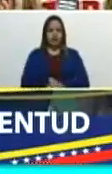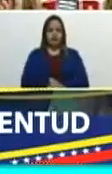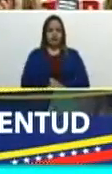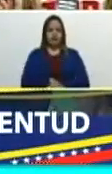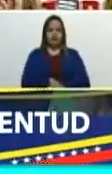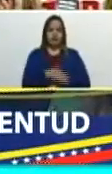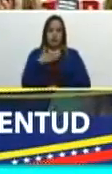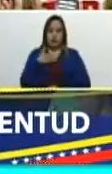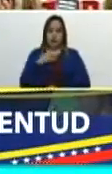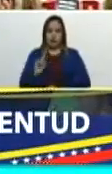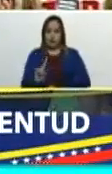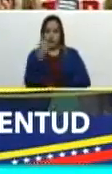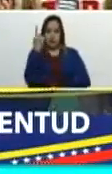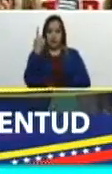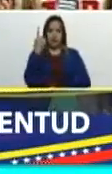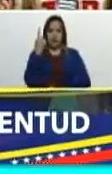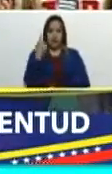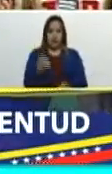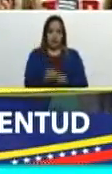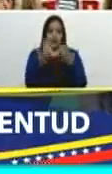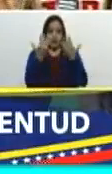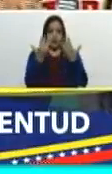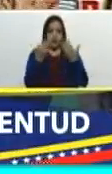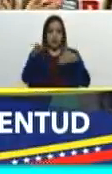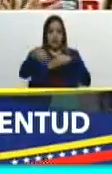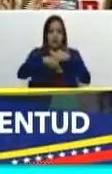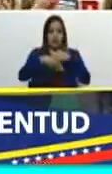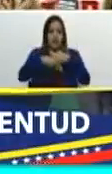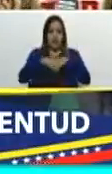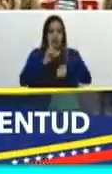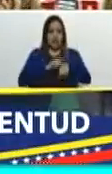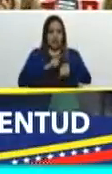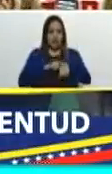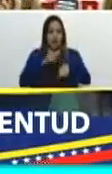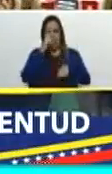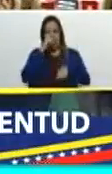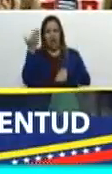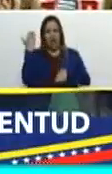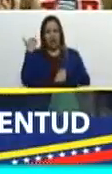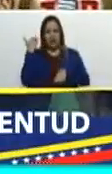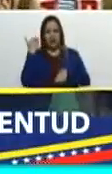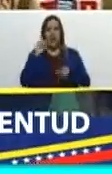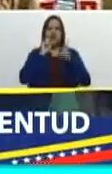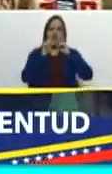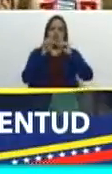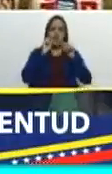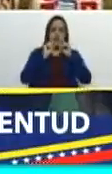yo abrí mi primera cuenta en la red social del tiempo, del momento, que era Twitter.